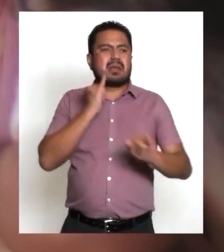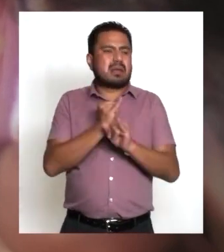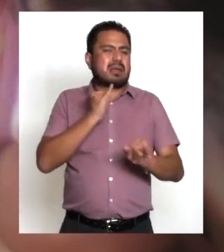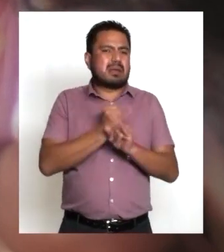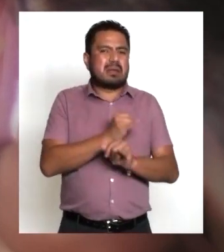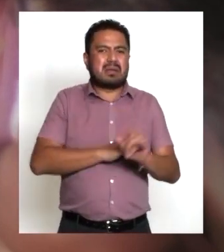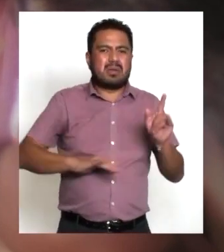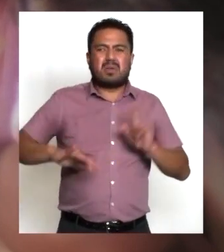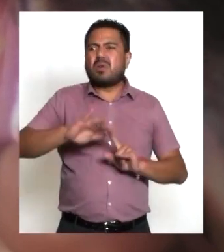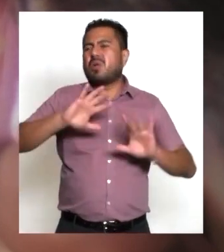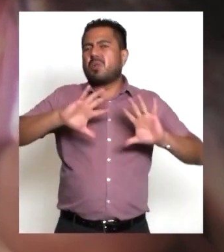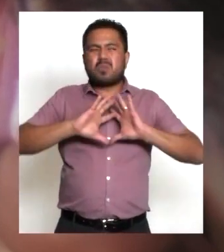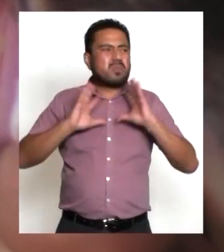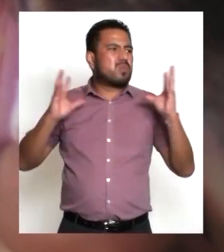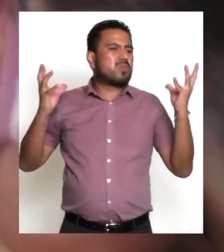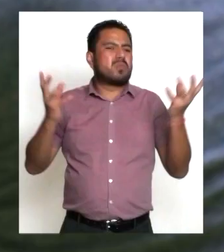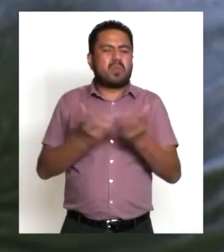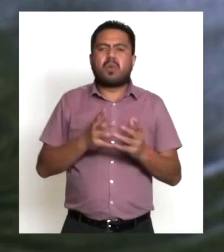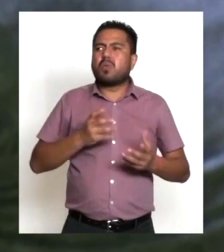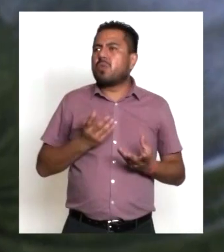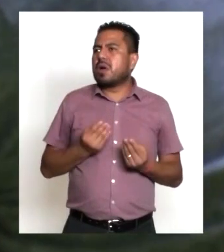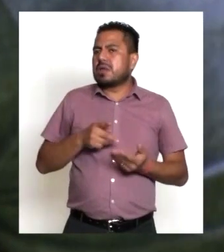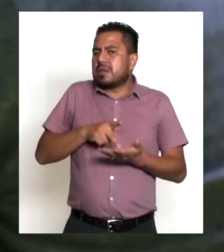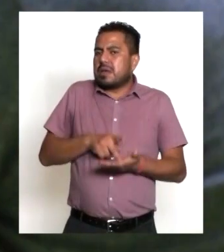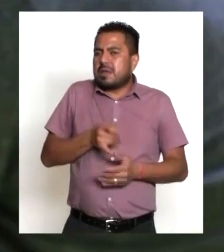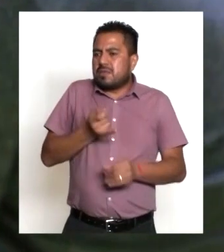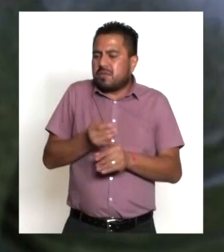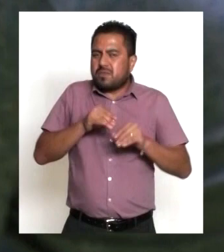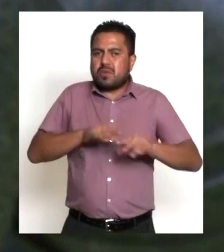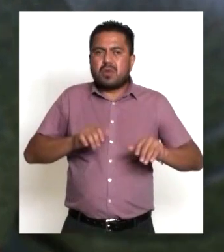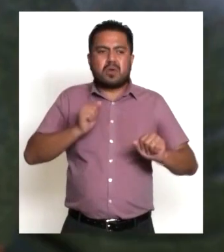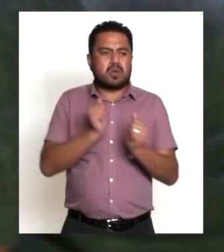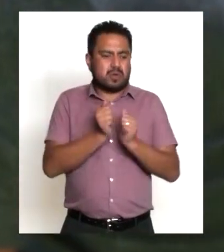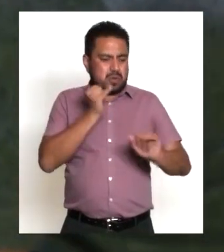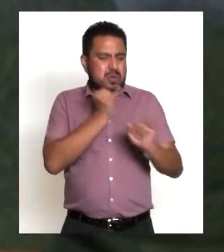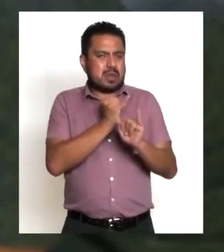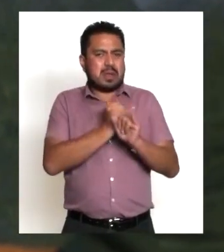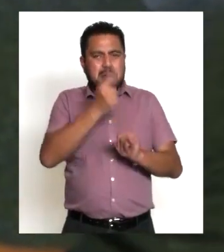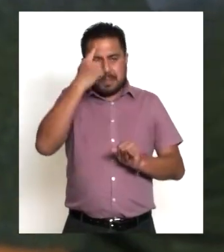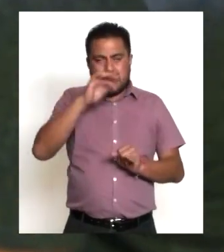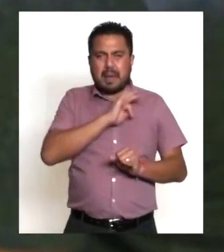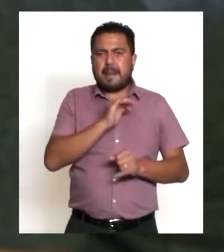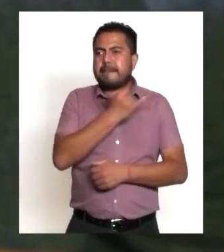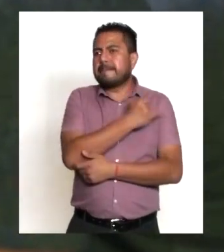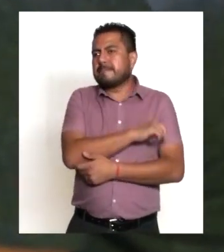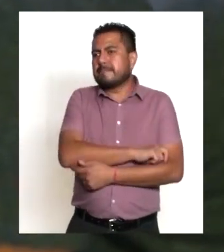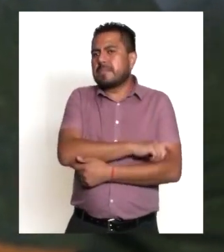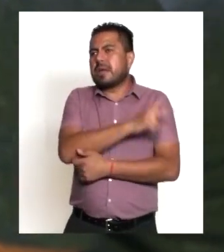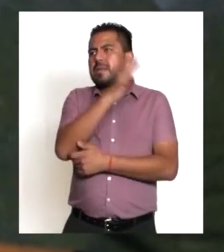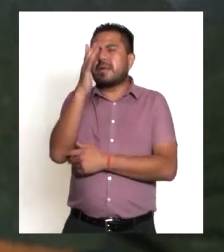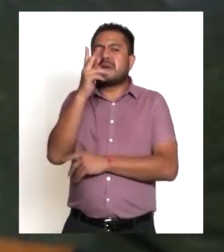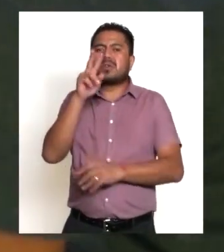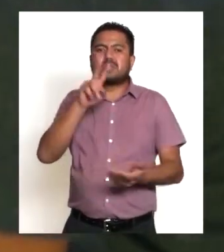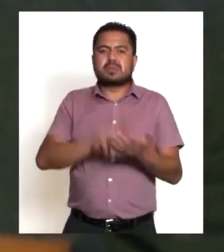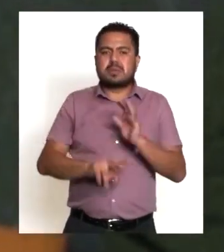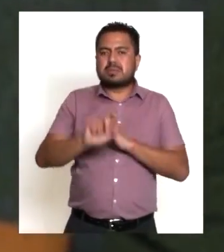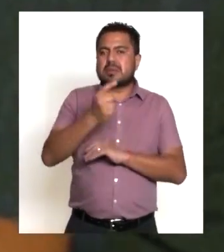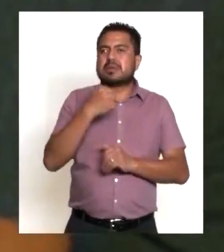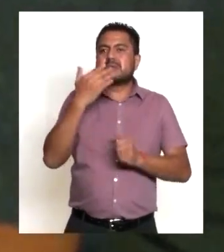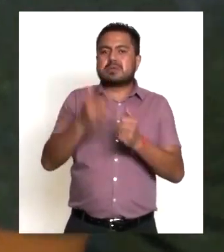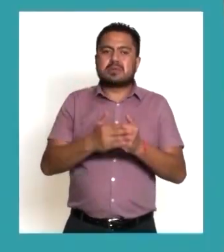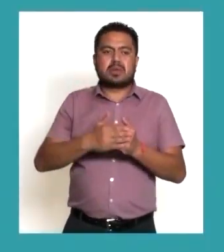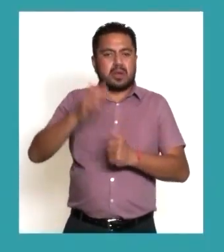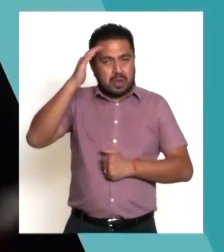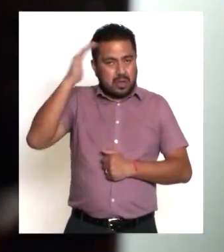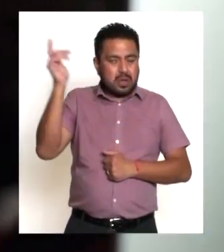trabajando en línea alrededor de todo el mundo, ¿cuánto pesará la información de la Internet para la primavera de